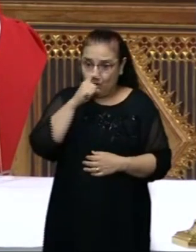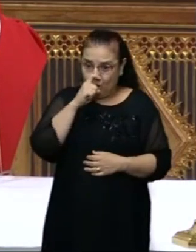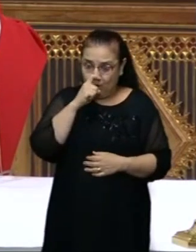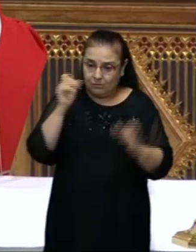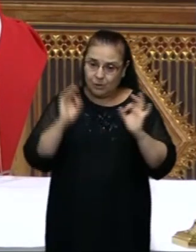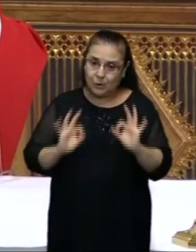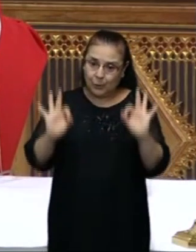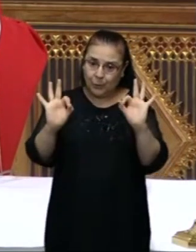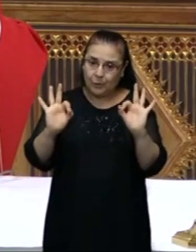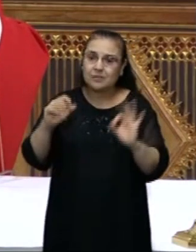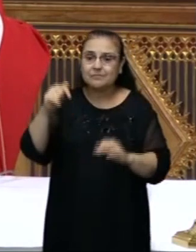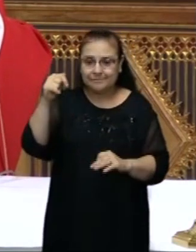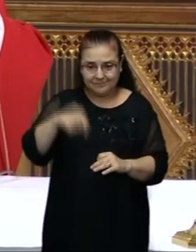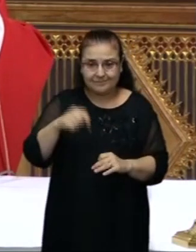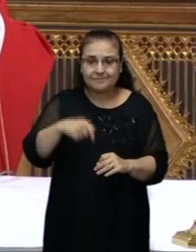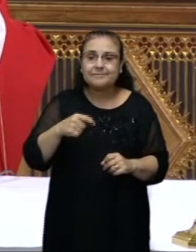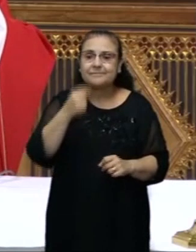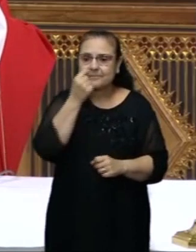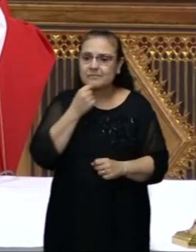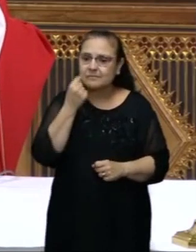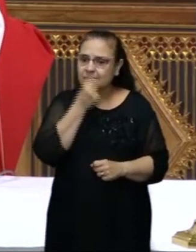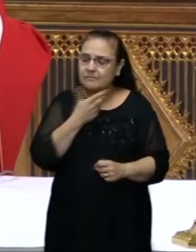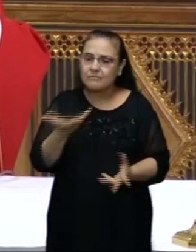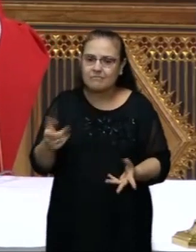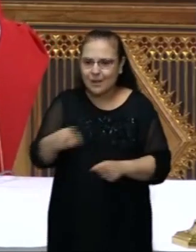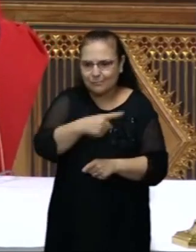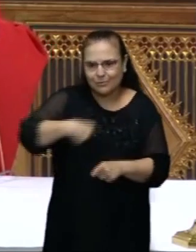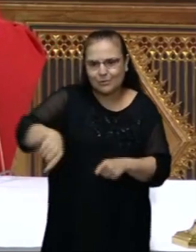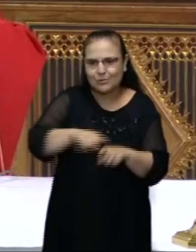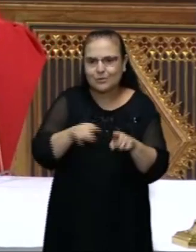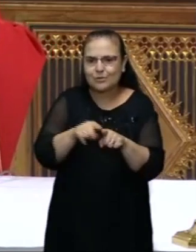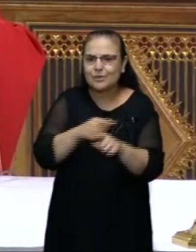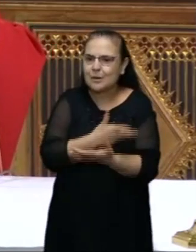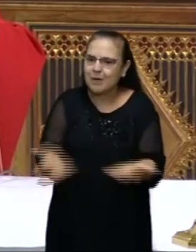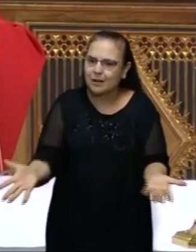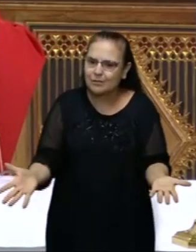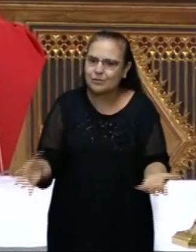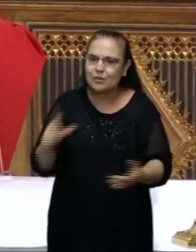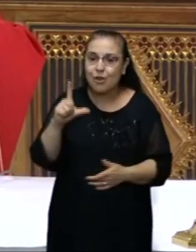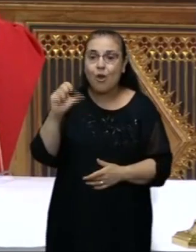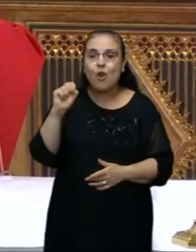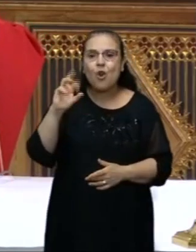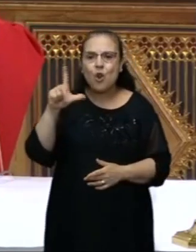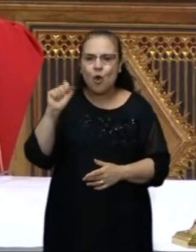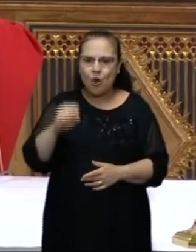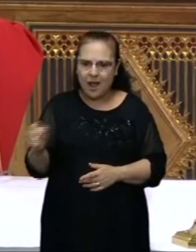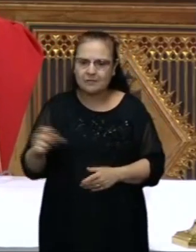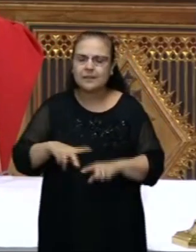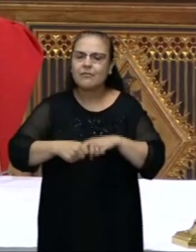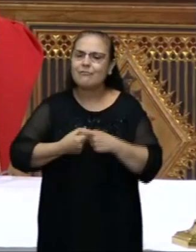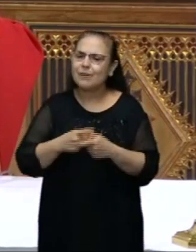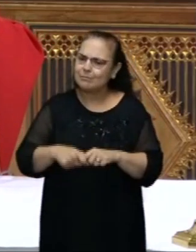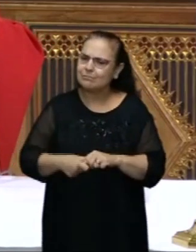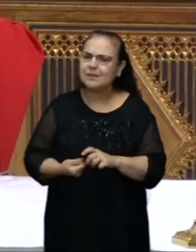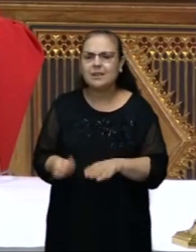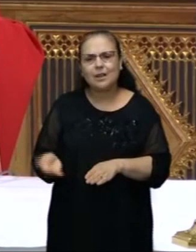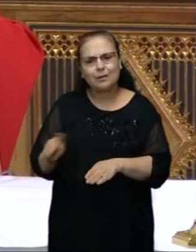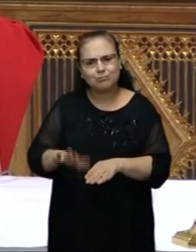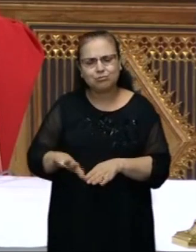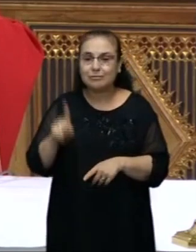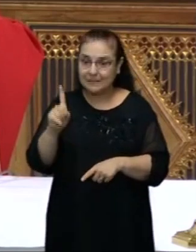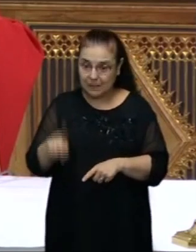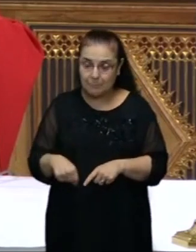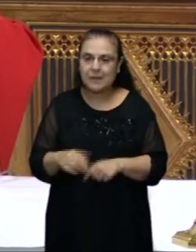Recordamos especialmente en esta Eucaristía a nuestros hermanos Lola y familiares difuntos,